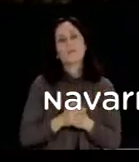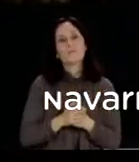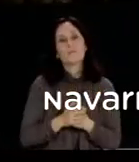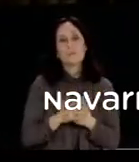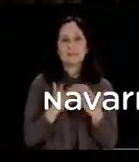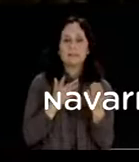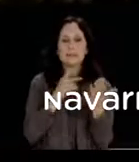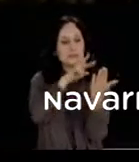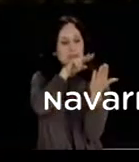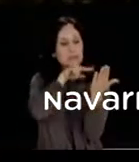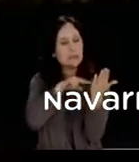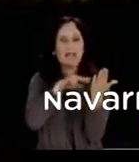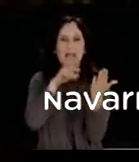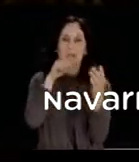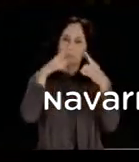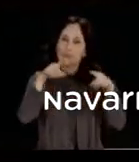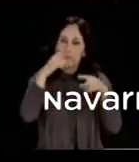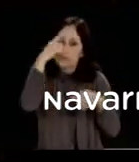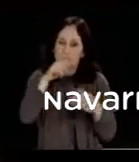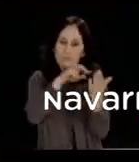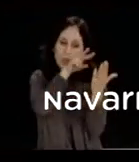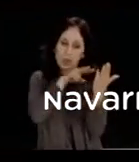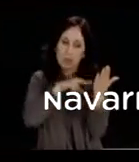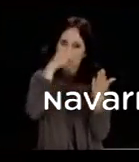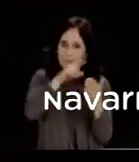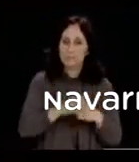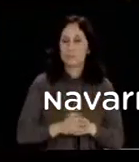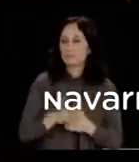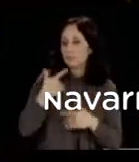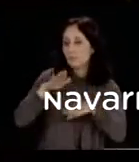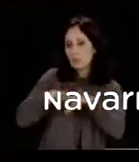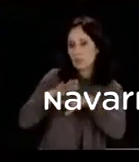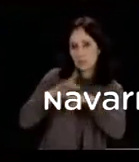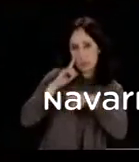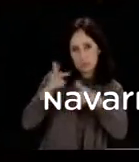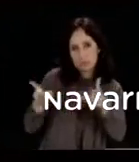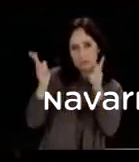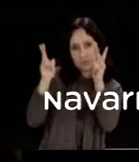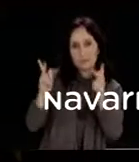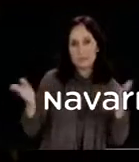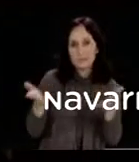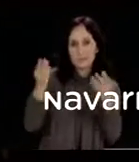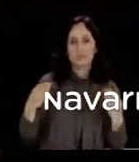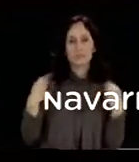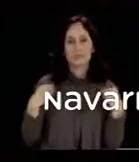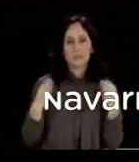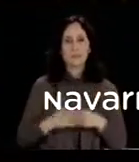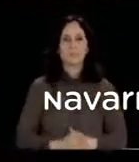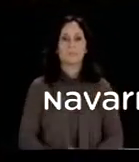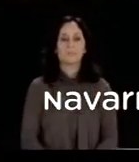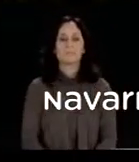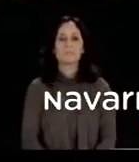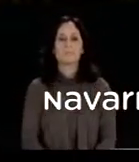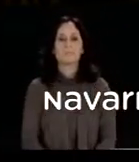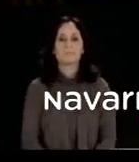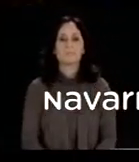pero la letra hay que leerla. Y el ritmo y todo, así que os vamos a dejar seguir cantándola y disfrutando de esta fiesta. Venga. ¿Quién nos llama?